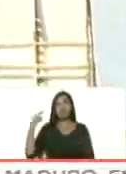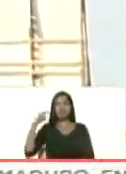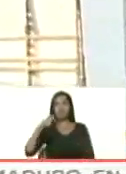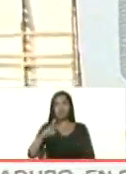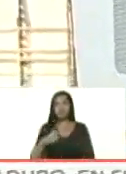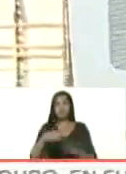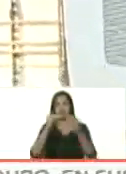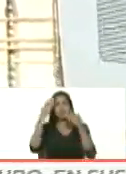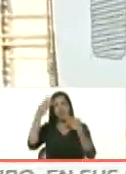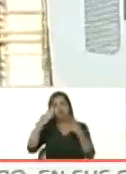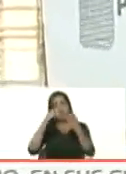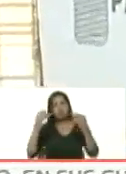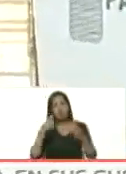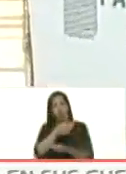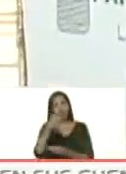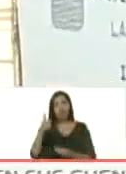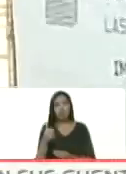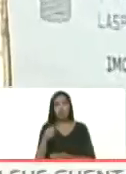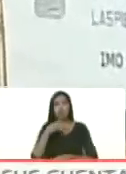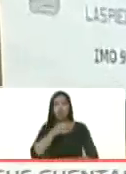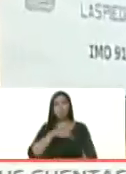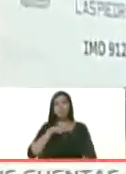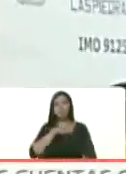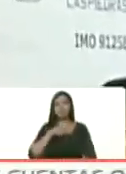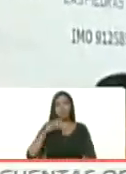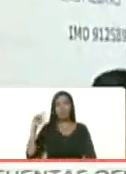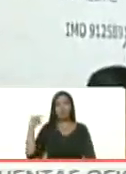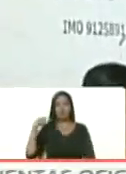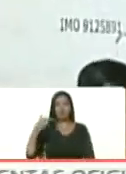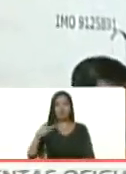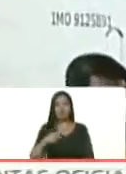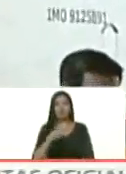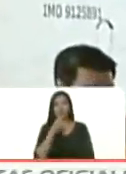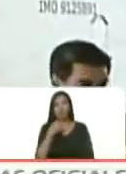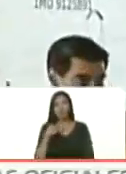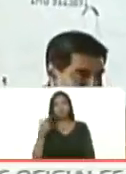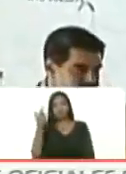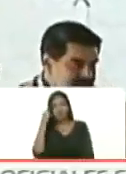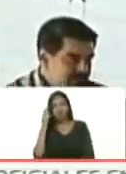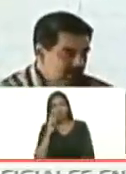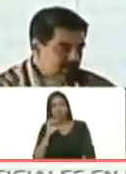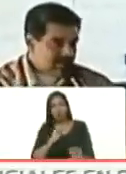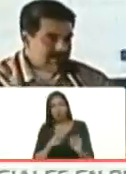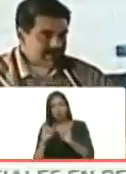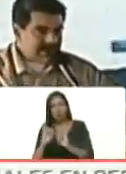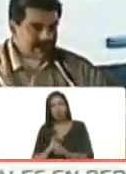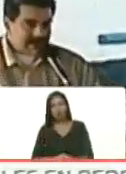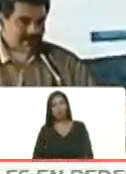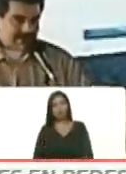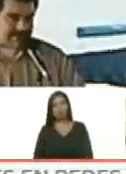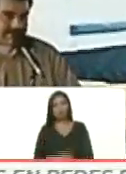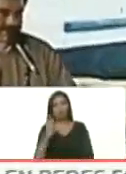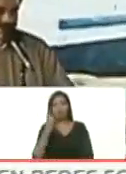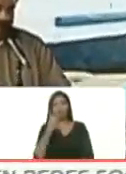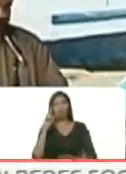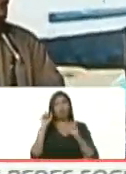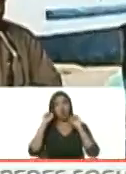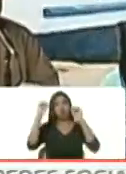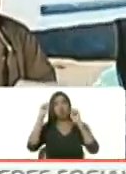saludo encarecido a la Misión Transporte. Bueno, para que ustedes vean, dos logros importantes